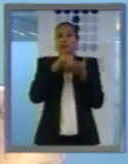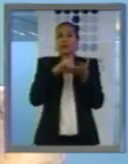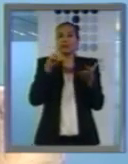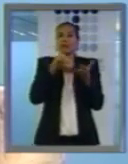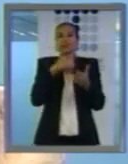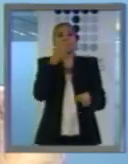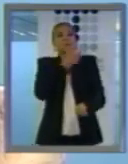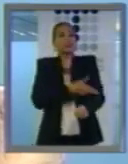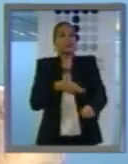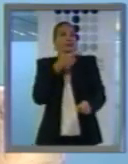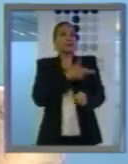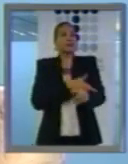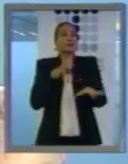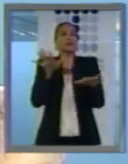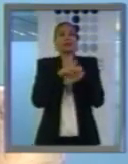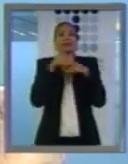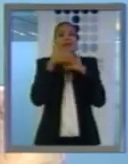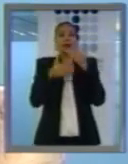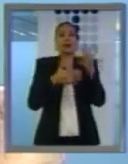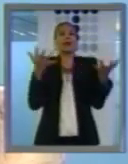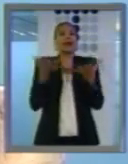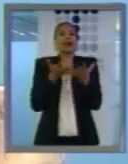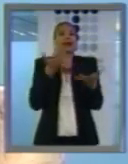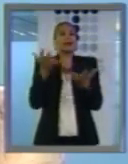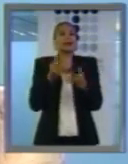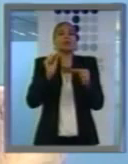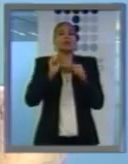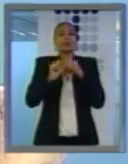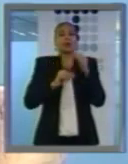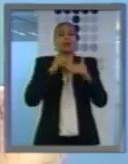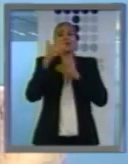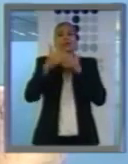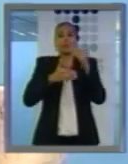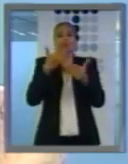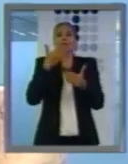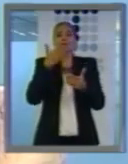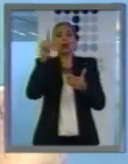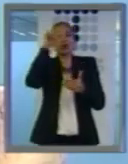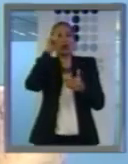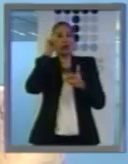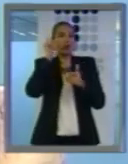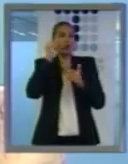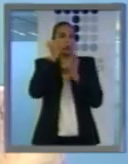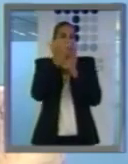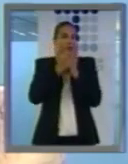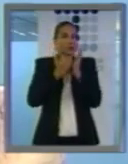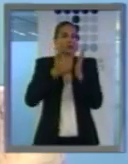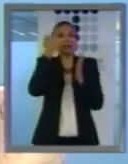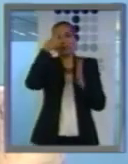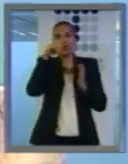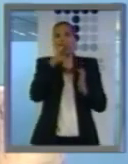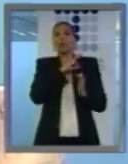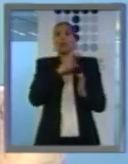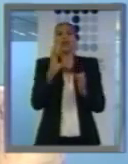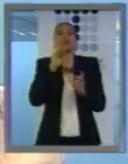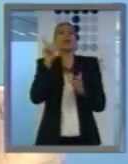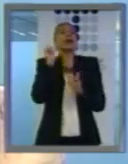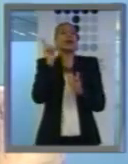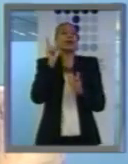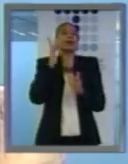ajustes, pues supongo que se irán haciendo de manera articulada y lógica, ojalá, para que pues termine